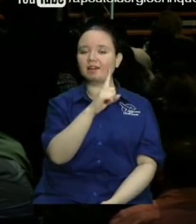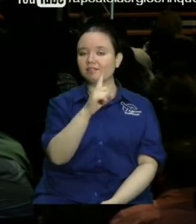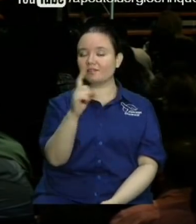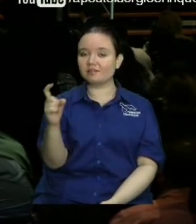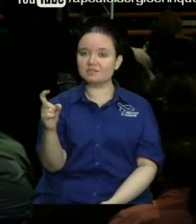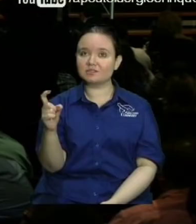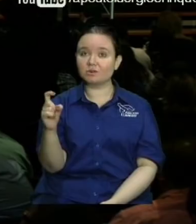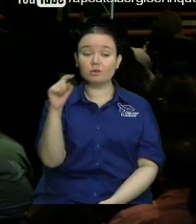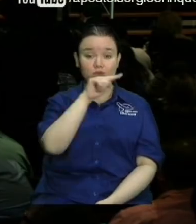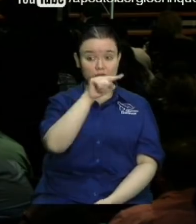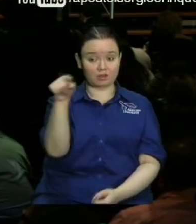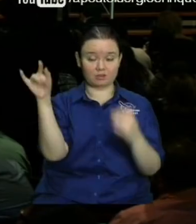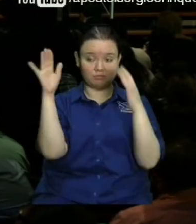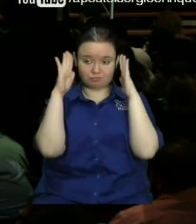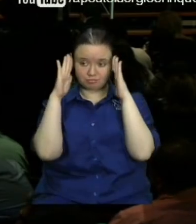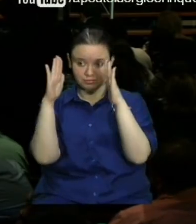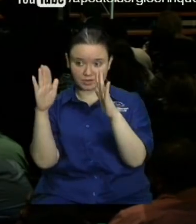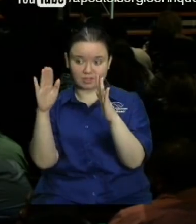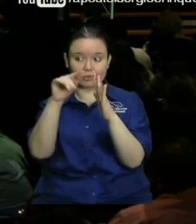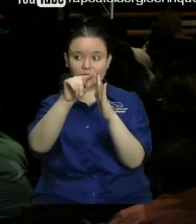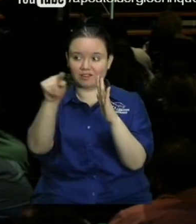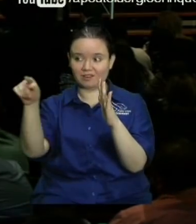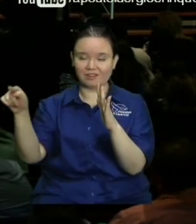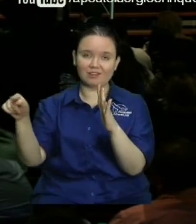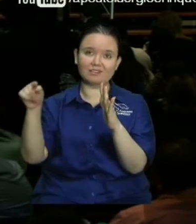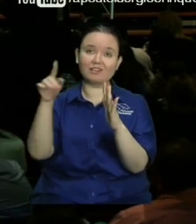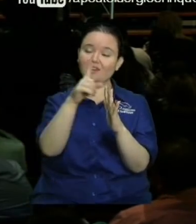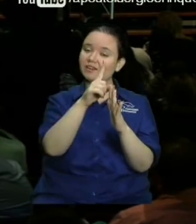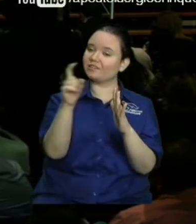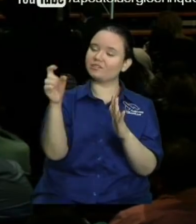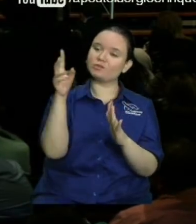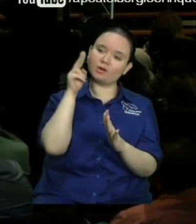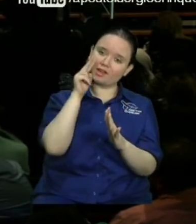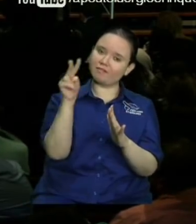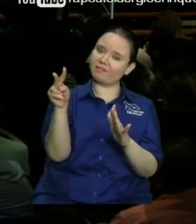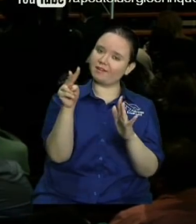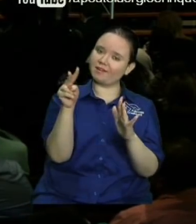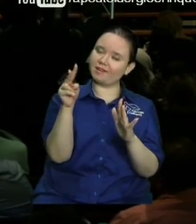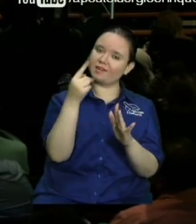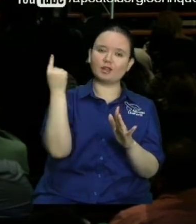lo está oyendo va a ser la que vea las señales.